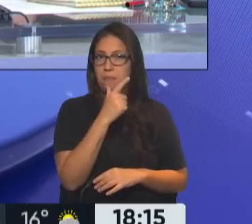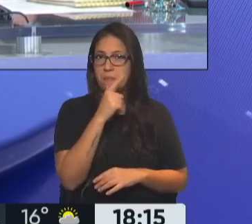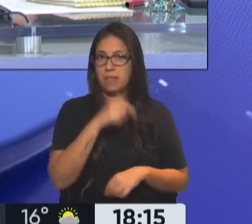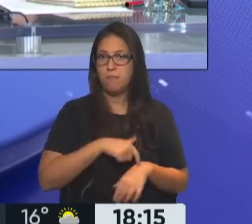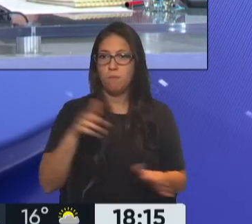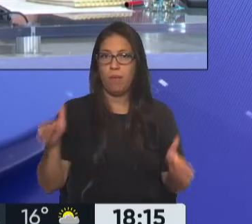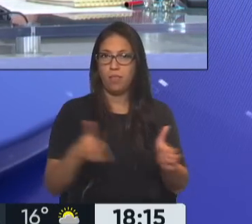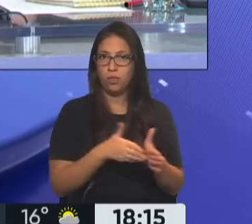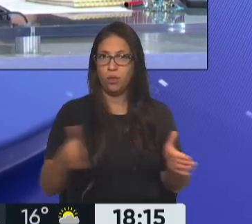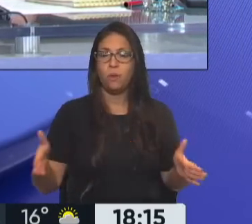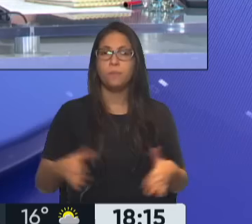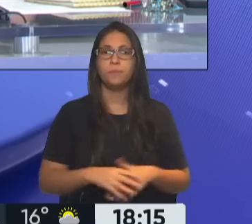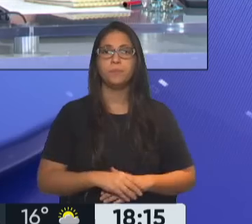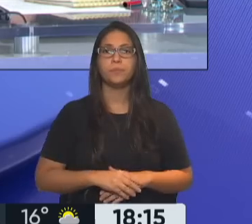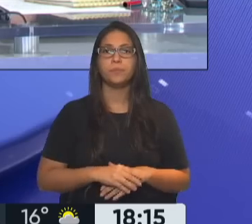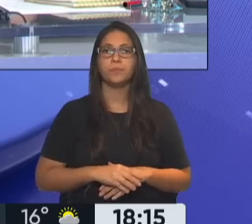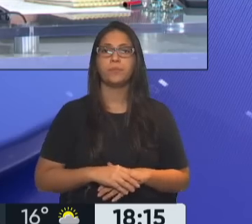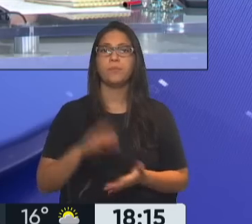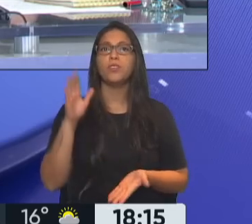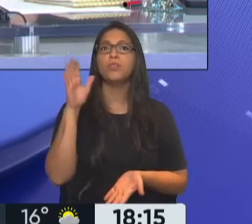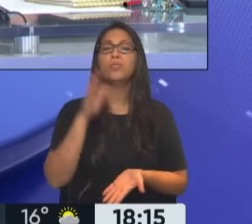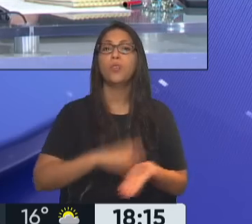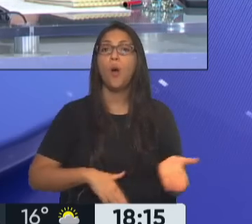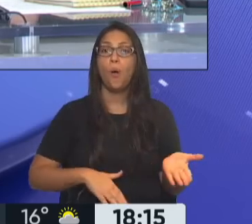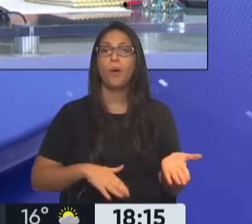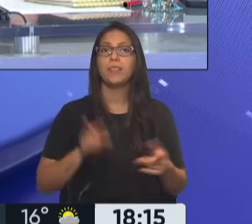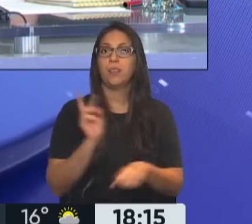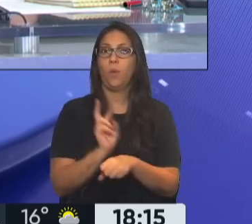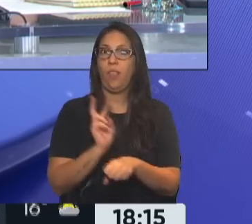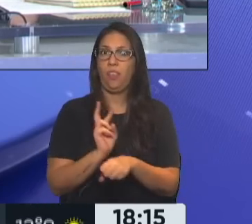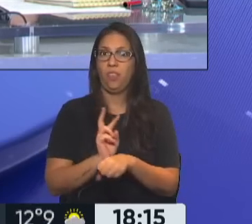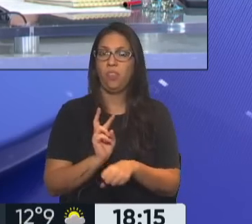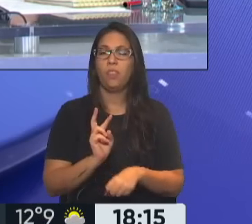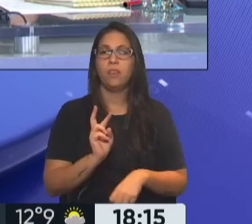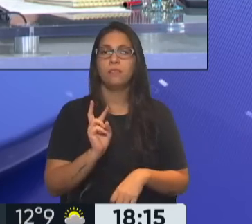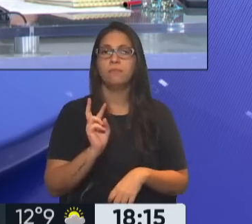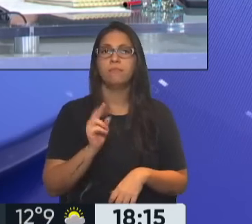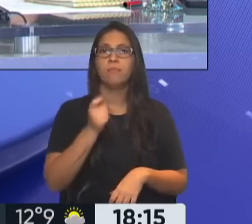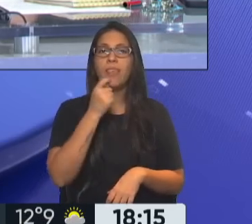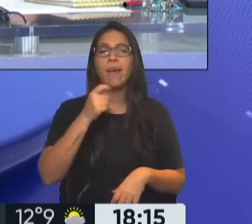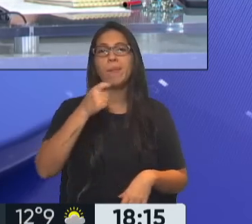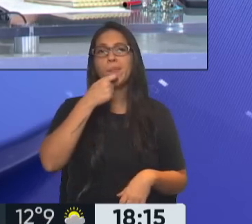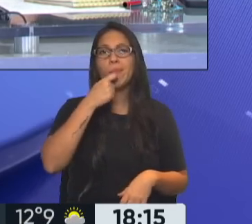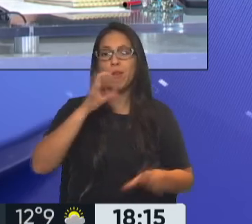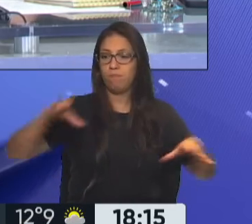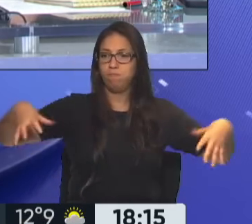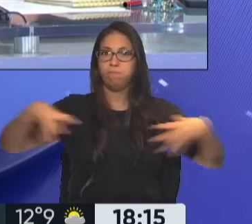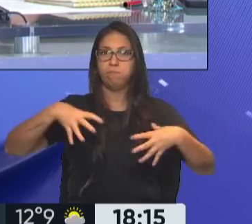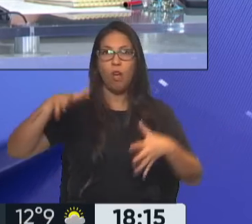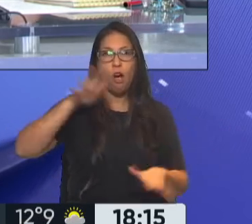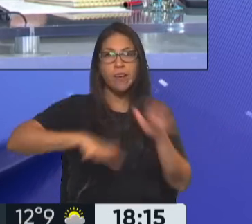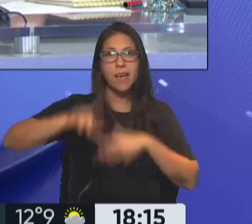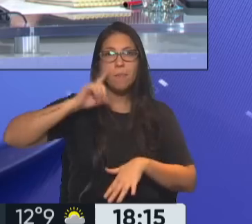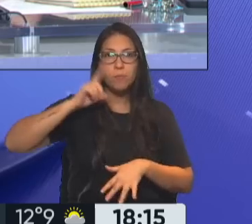digamos, de lo que está pasando en Chile, que tiene que ver con la cuestión de seguridad y particularmente del crimen organizado, ¿no? Lo decíamos un